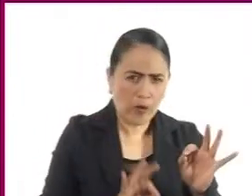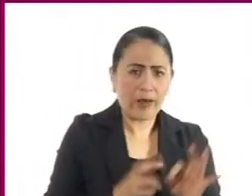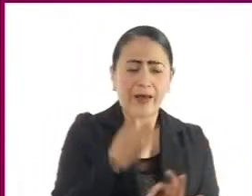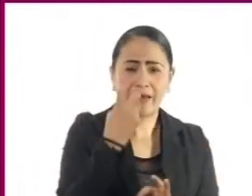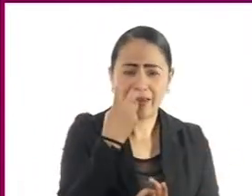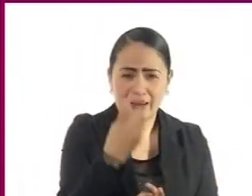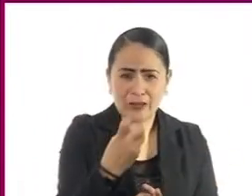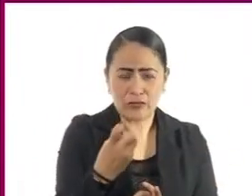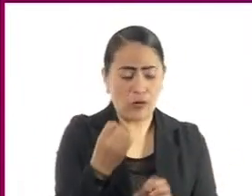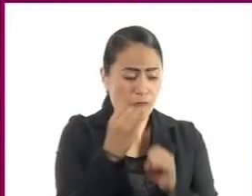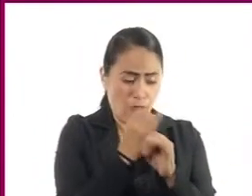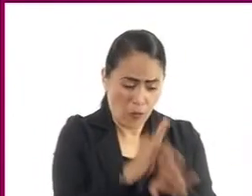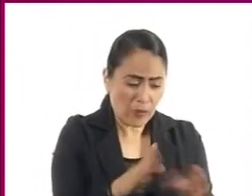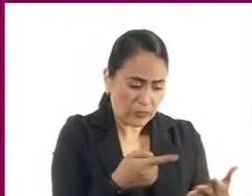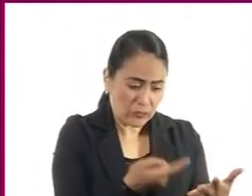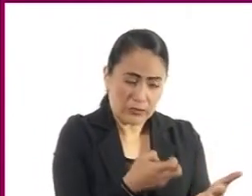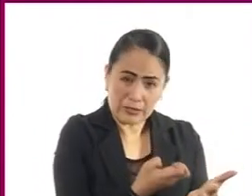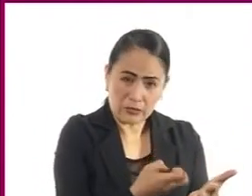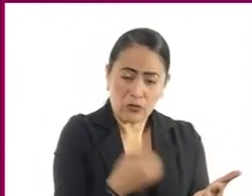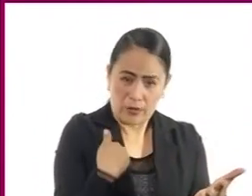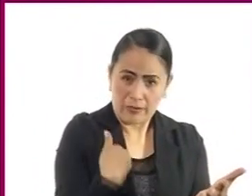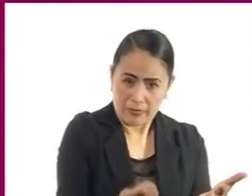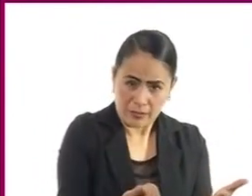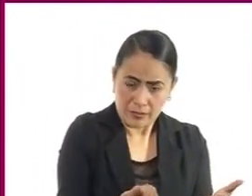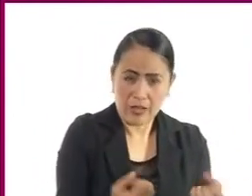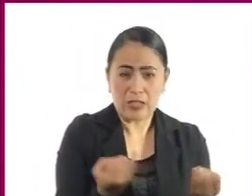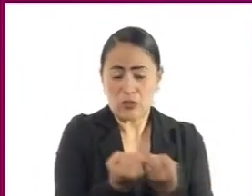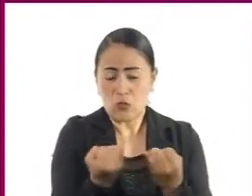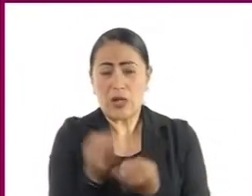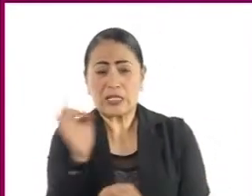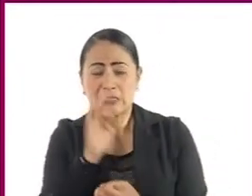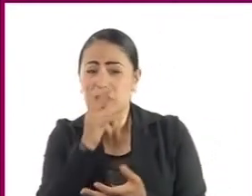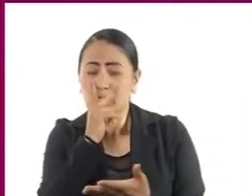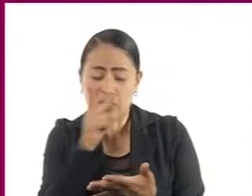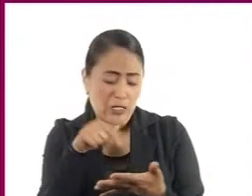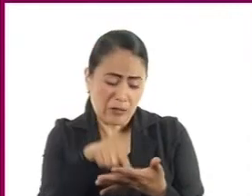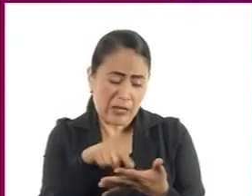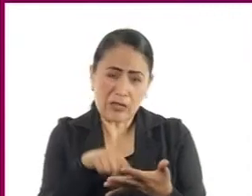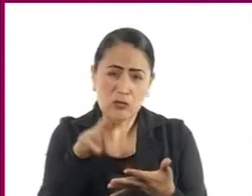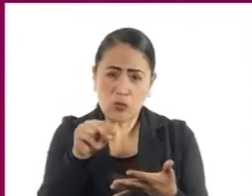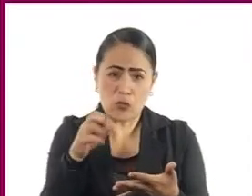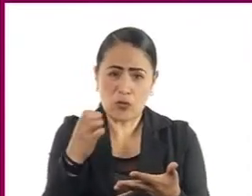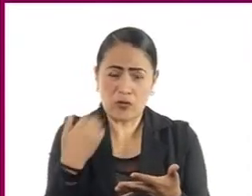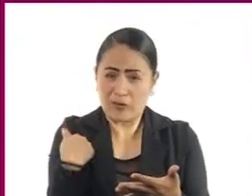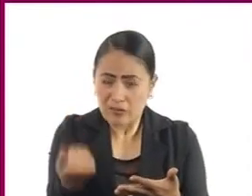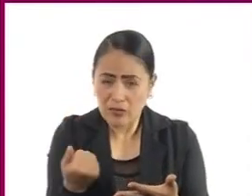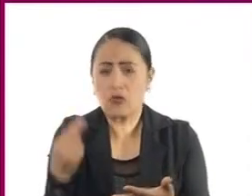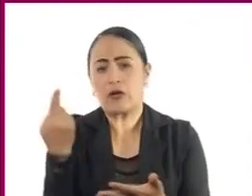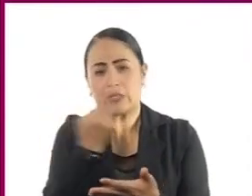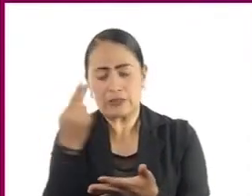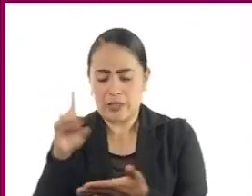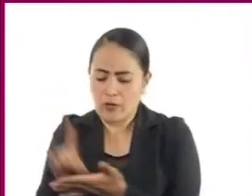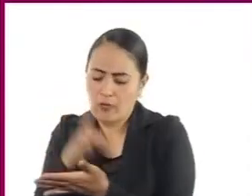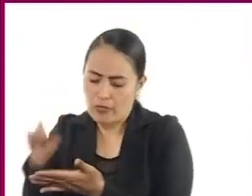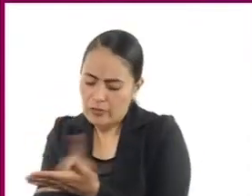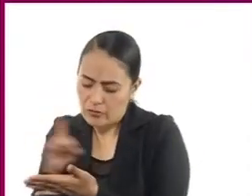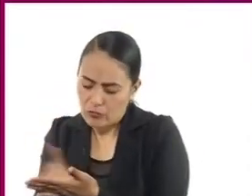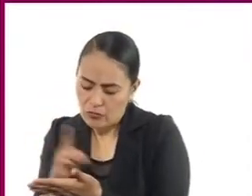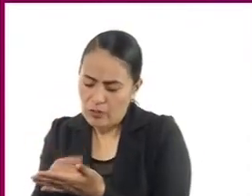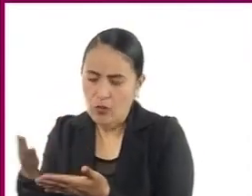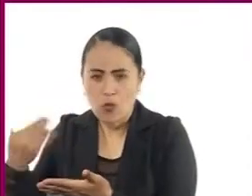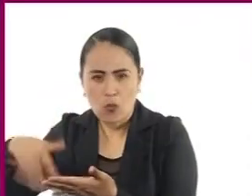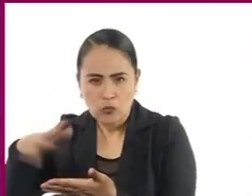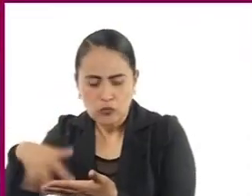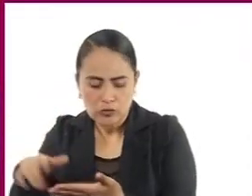sea entendible y buscar las palabras que no entendamos. De otra manera, podríamos resumir información que no